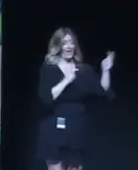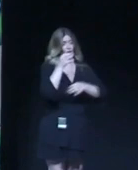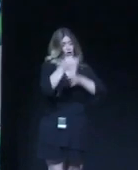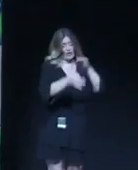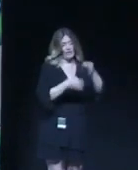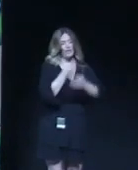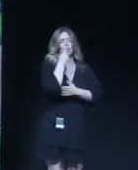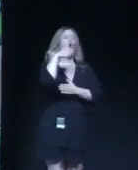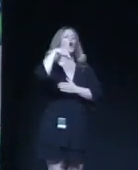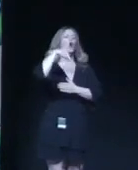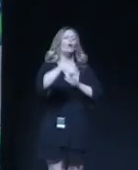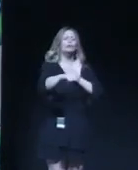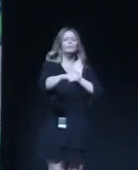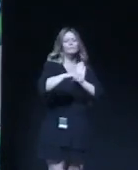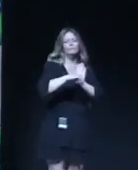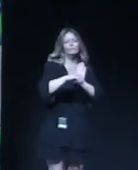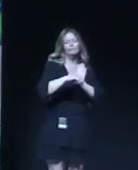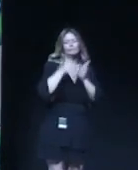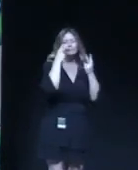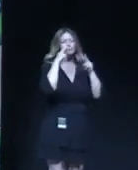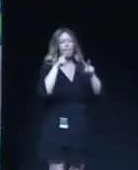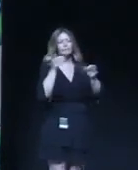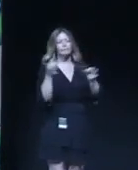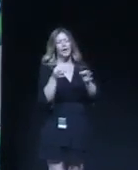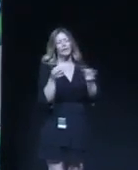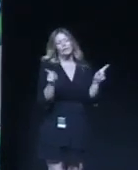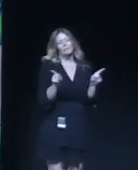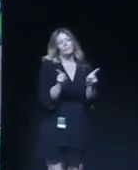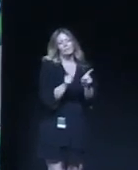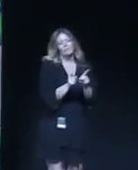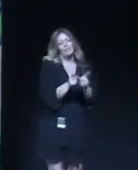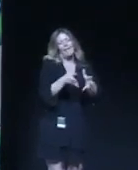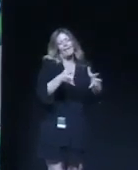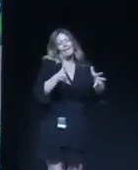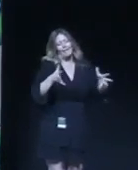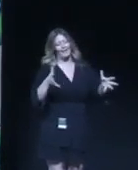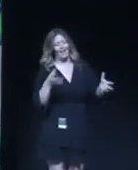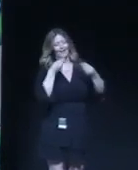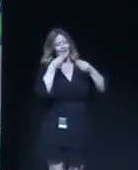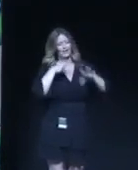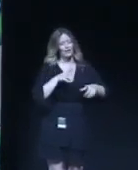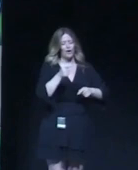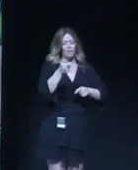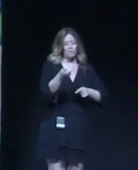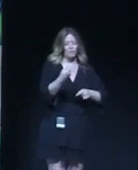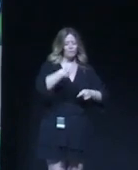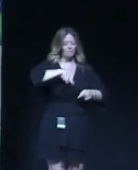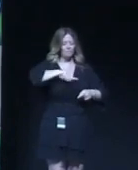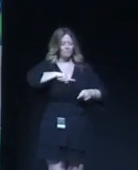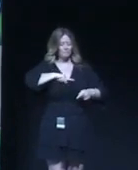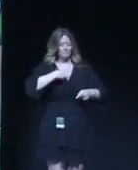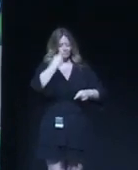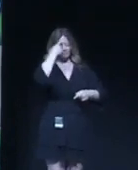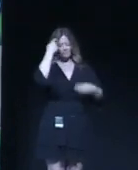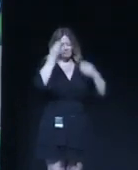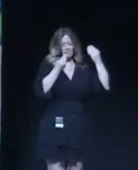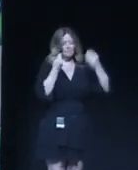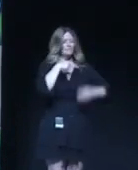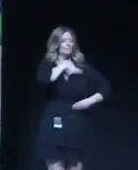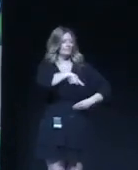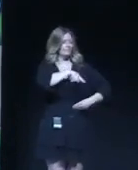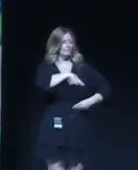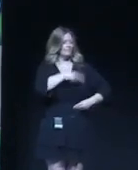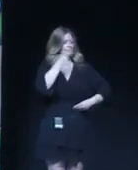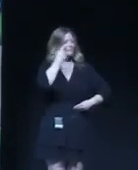a acercarnos a una pequeña, gran historia, yo diría que nos va a hacer un poco pensar y sentir sobre cómo